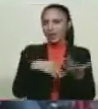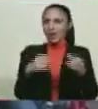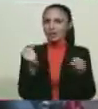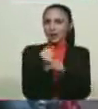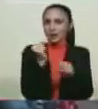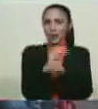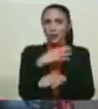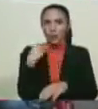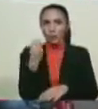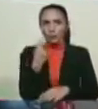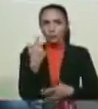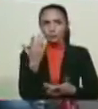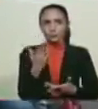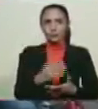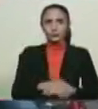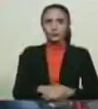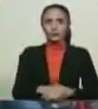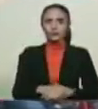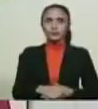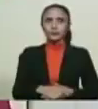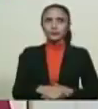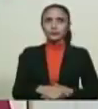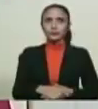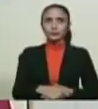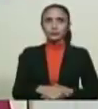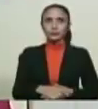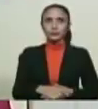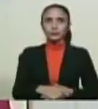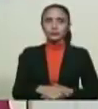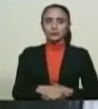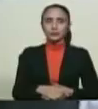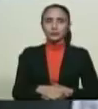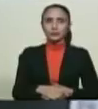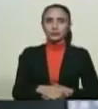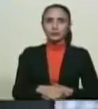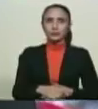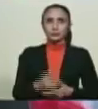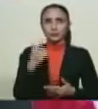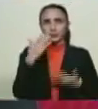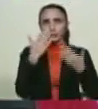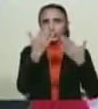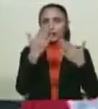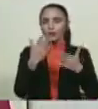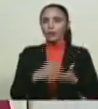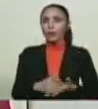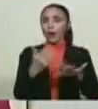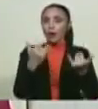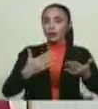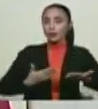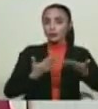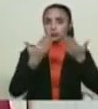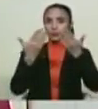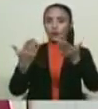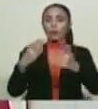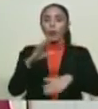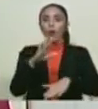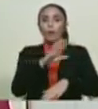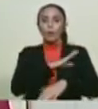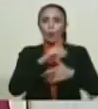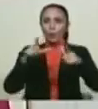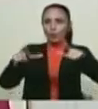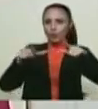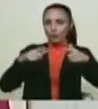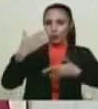En el marco del plan Chamba Juvenil, vuelta al campo, vamos a proceder a entregar su título de